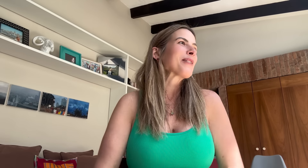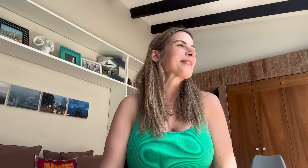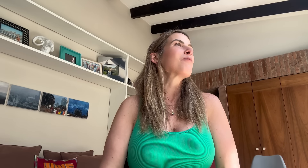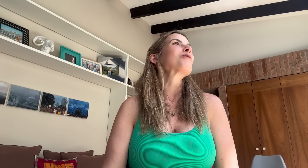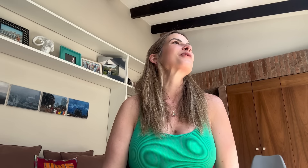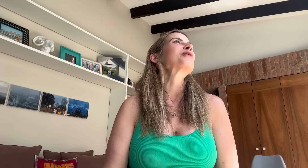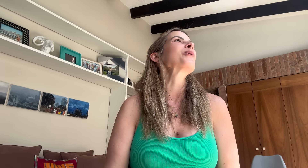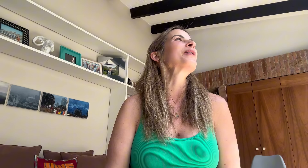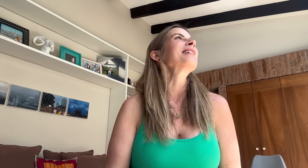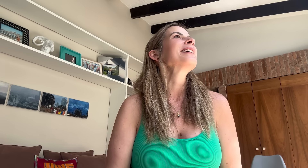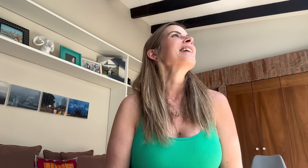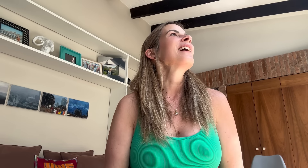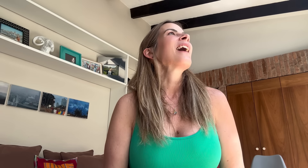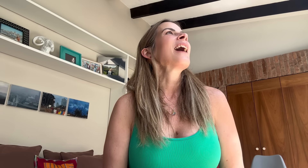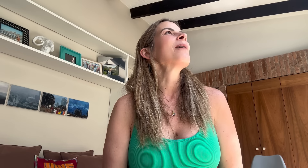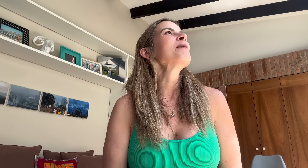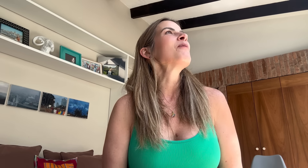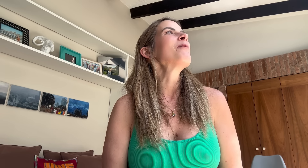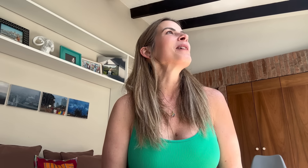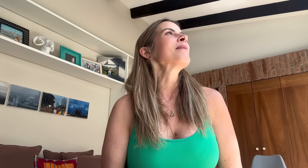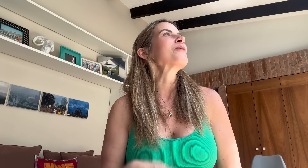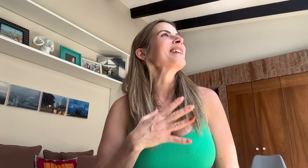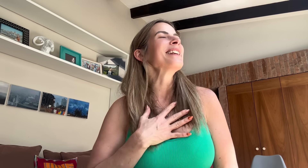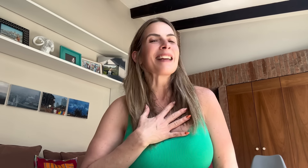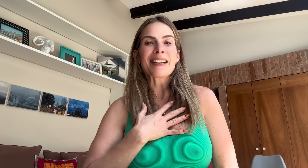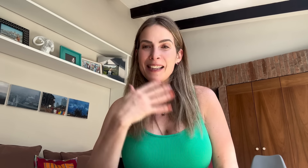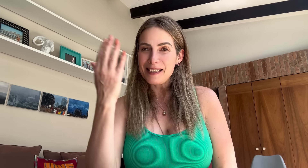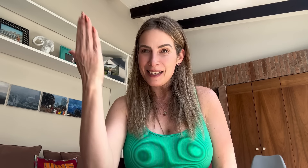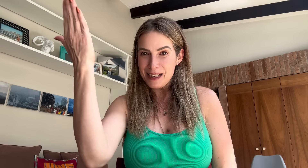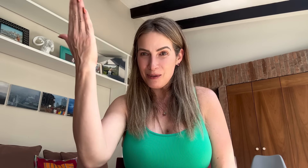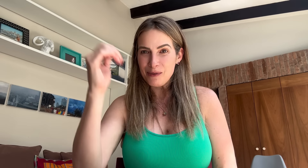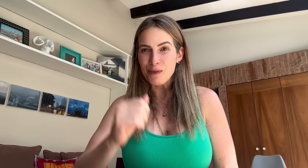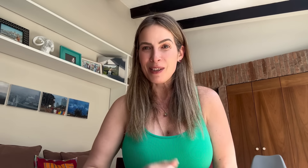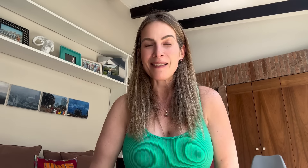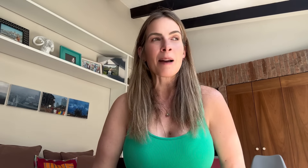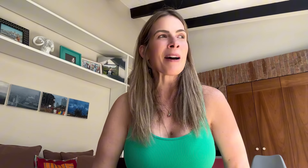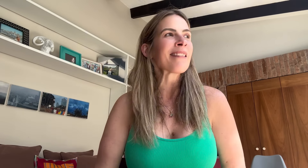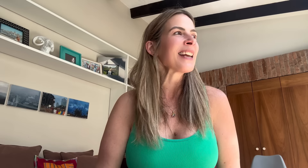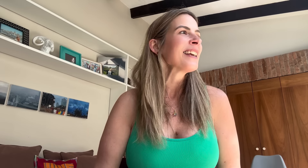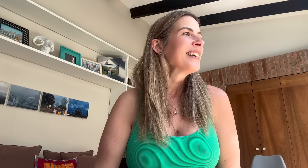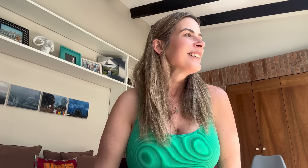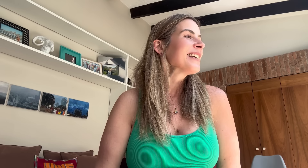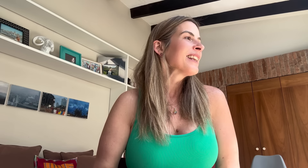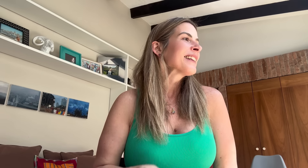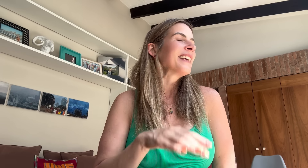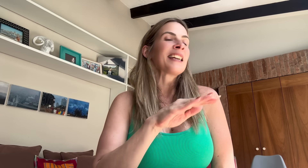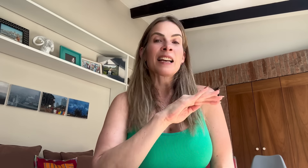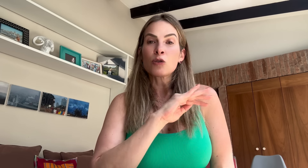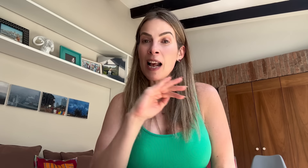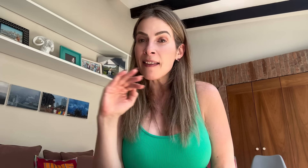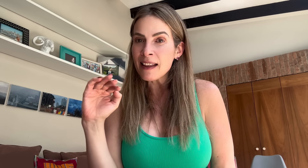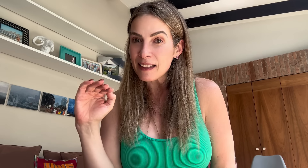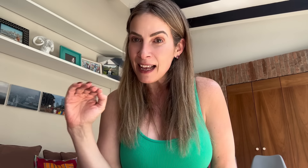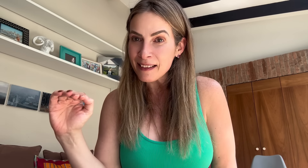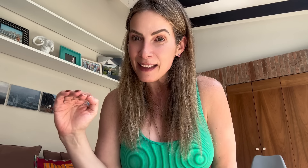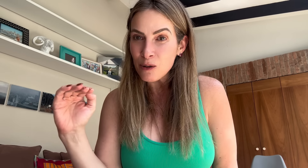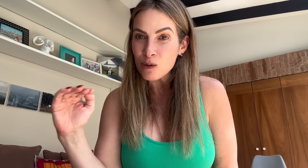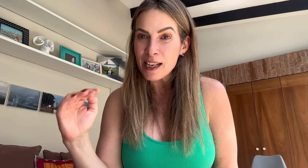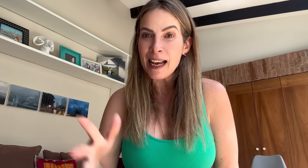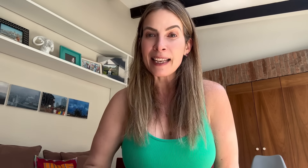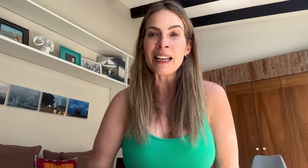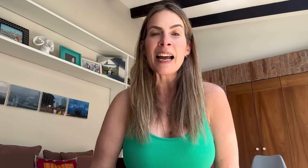bárbaro, esta oposición a mi pobre Manuelita, que dice que es su santa madre, ya la tienen azorada de